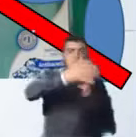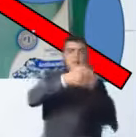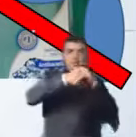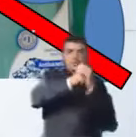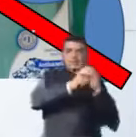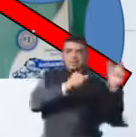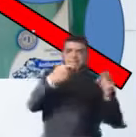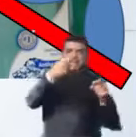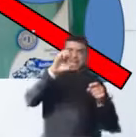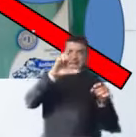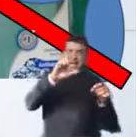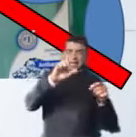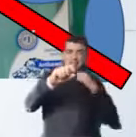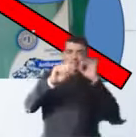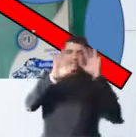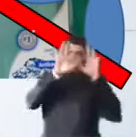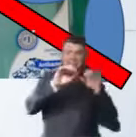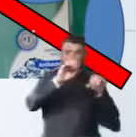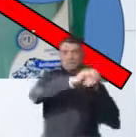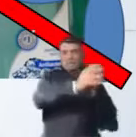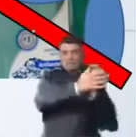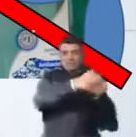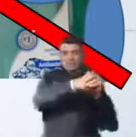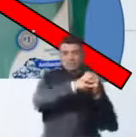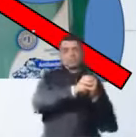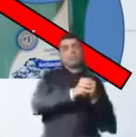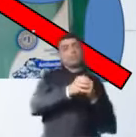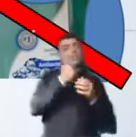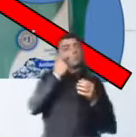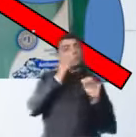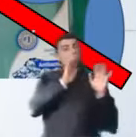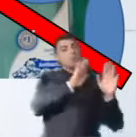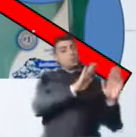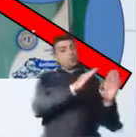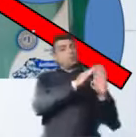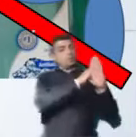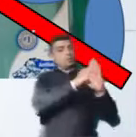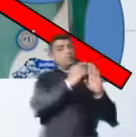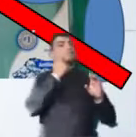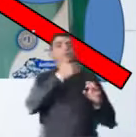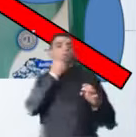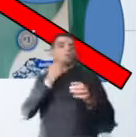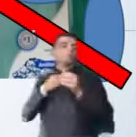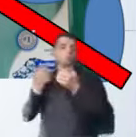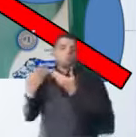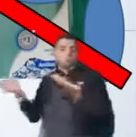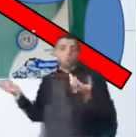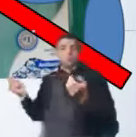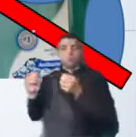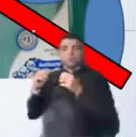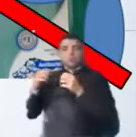tenemos la mejor herramienta para cuidar a nuestros hijos, a nuestros abuelos, a nuestros familiares y a